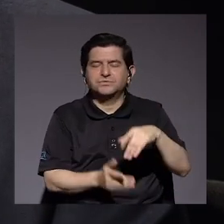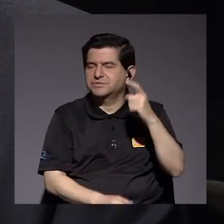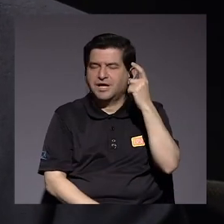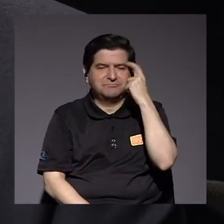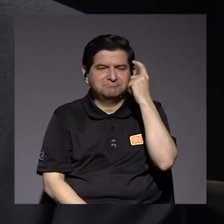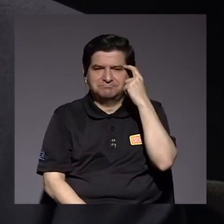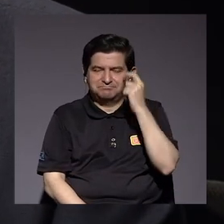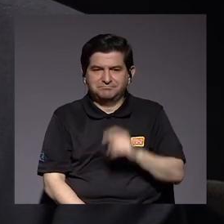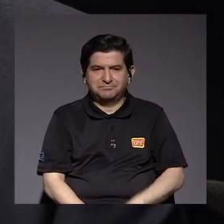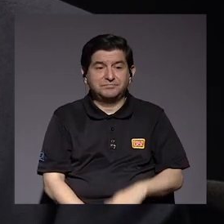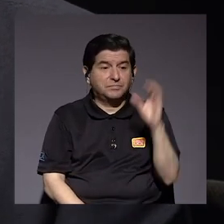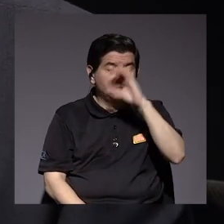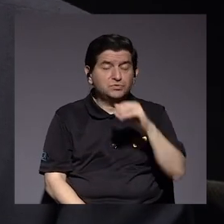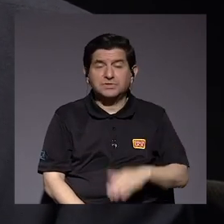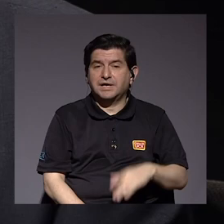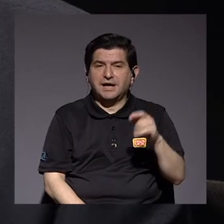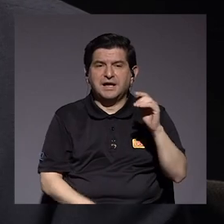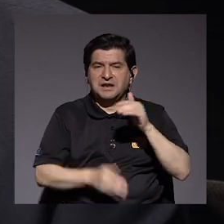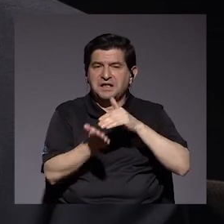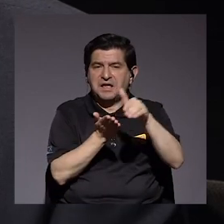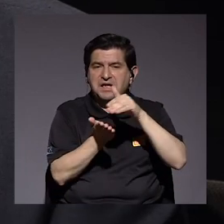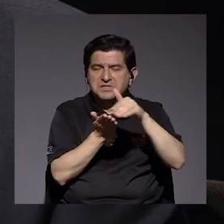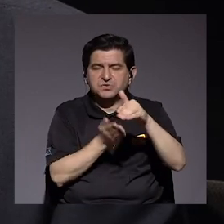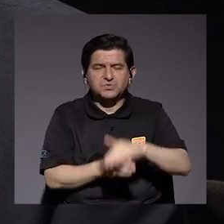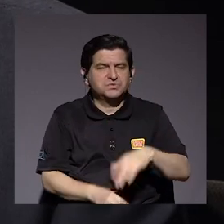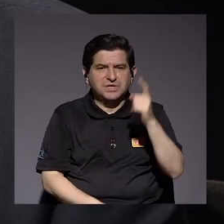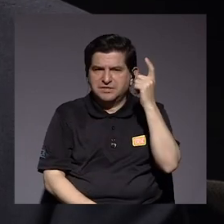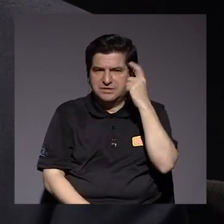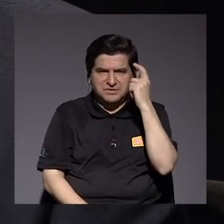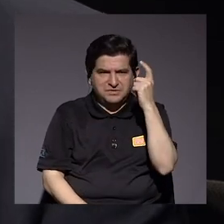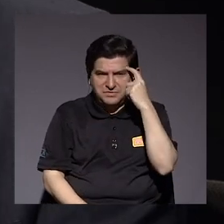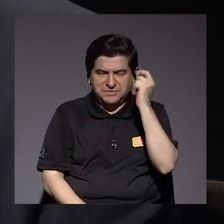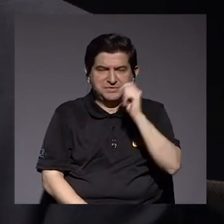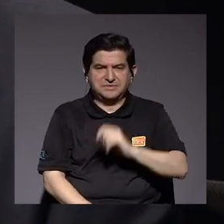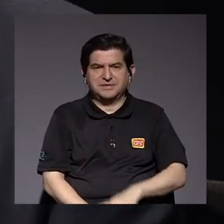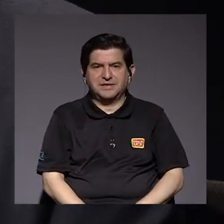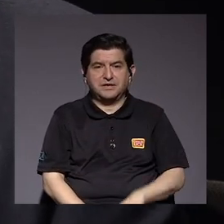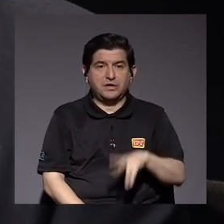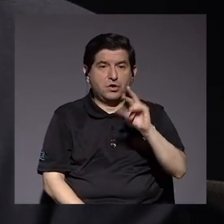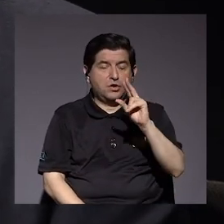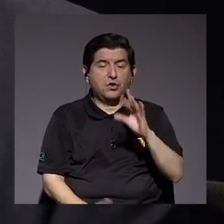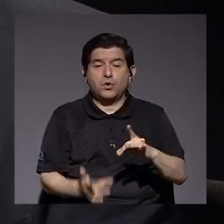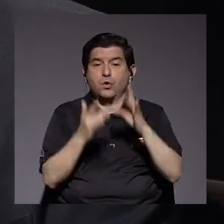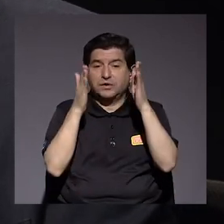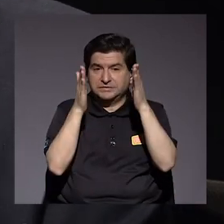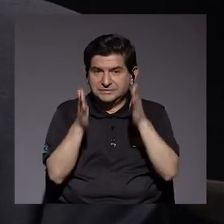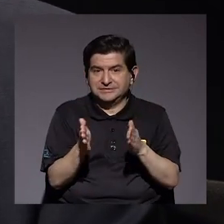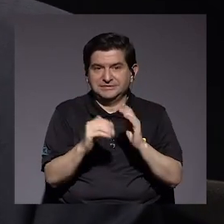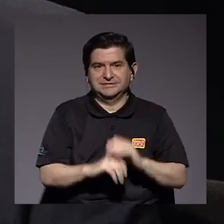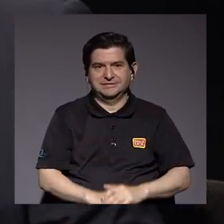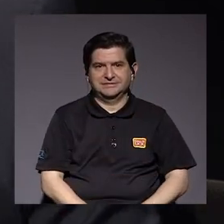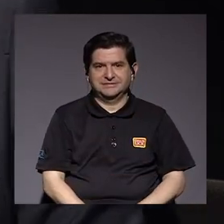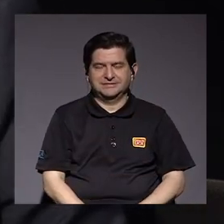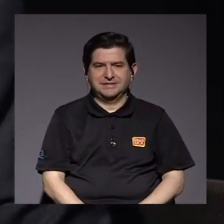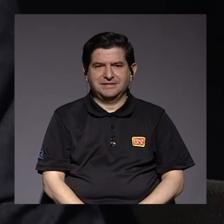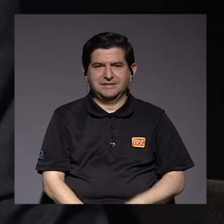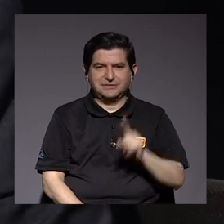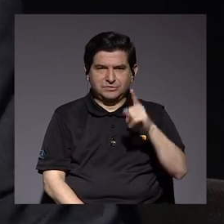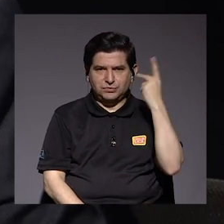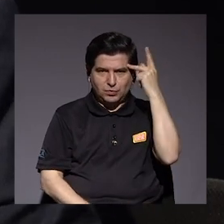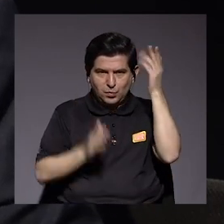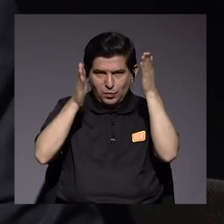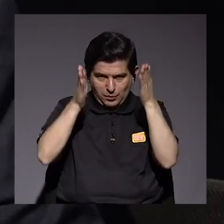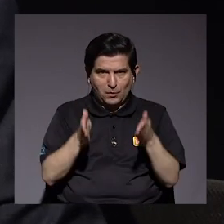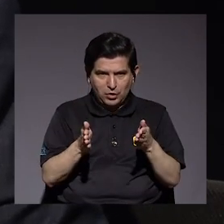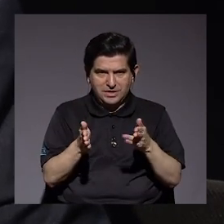excusa para no pensar han buscado excusas para no pensar para no pensar o sea para no ser expertos porque me de